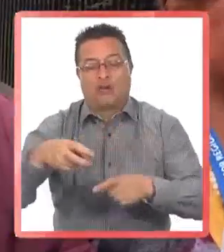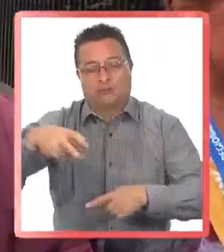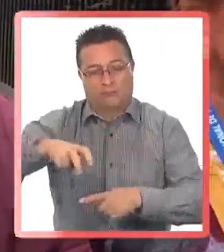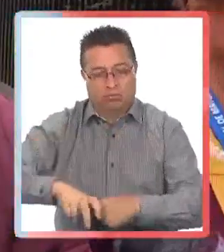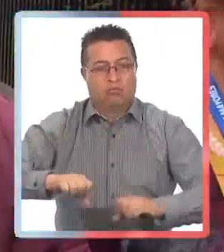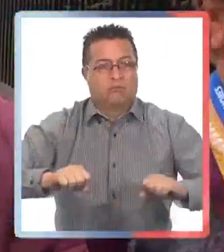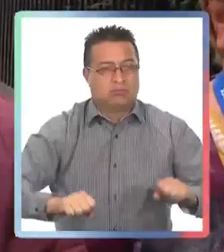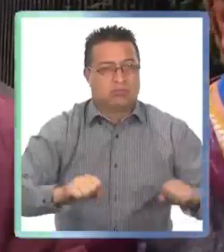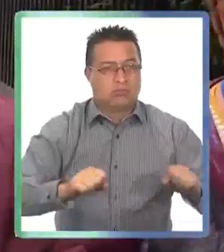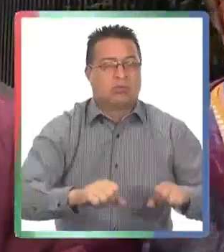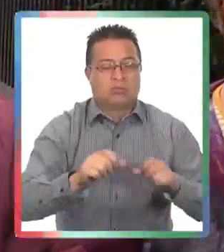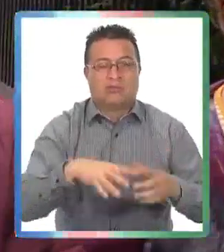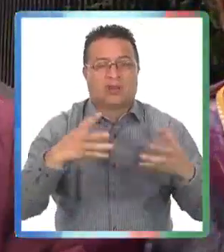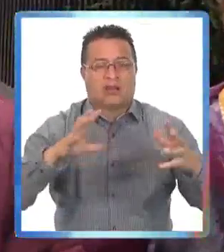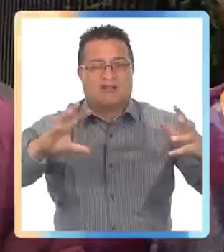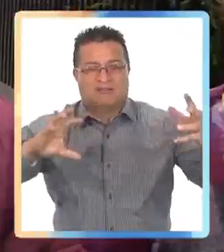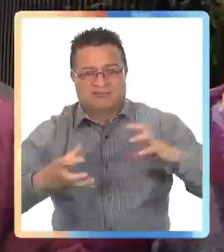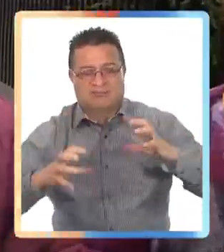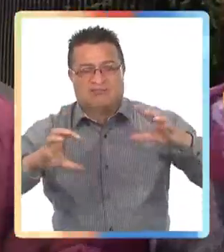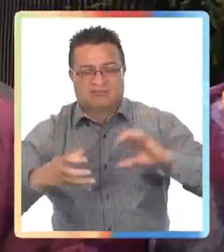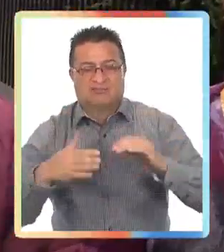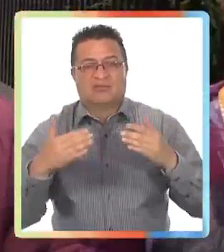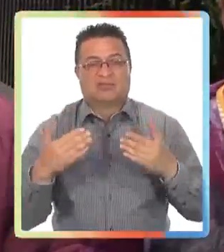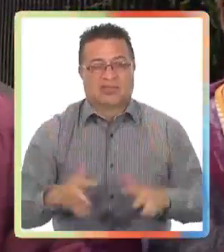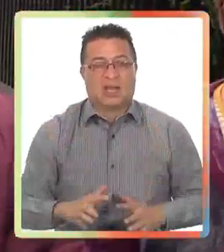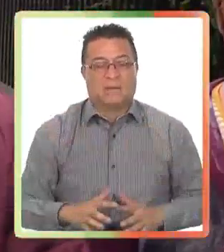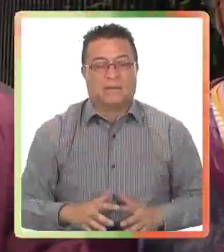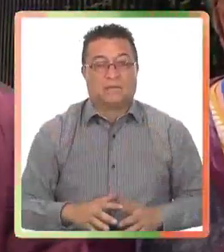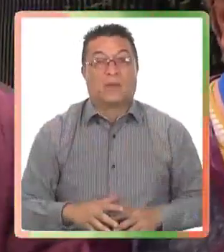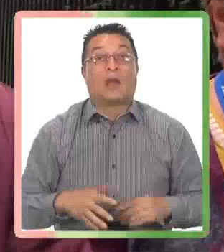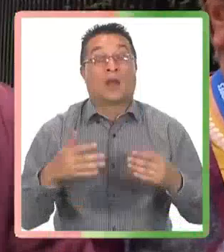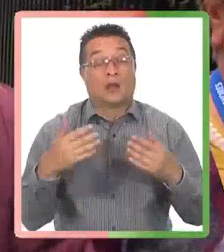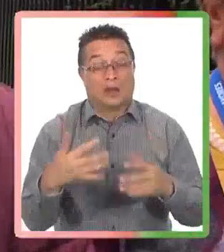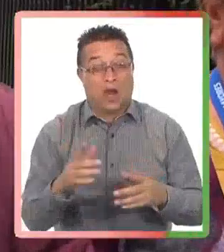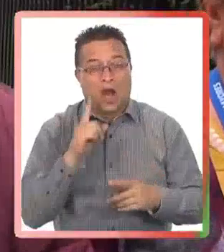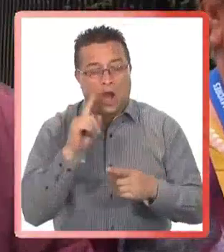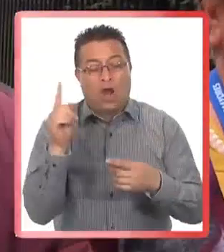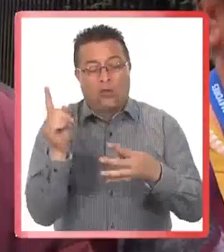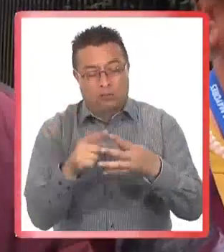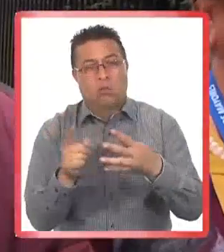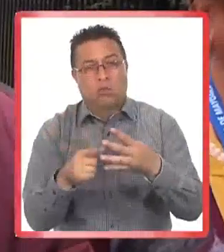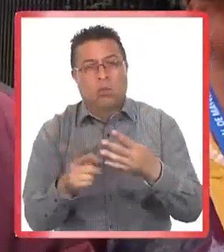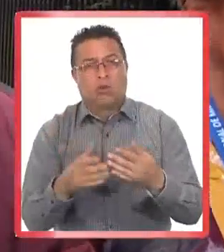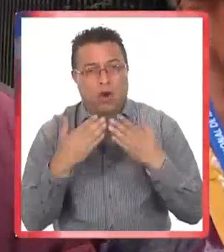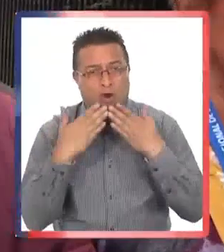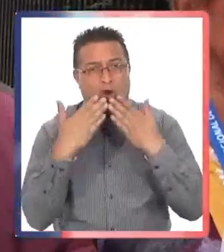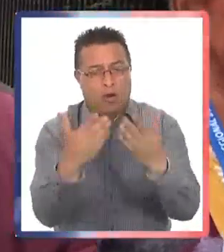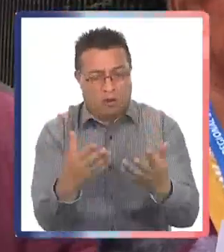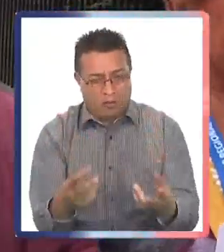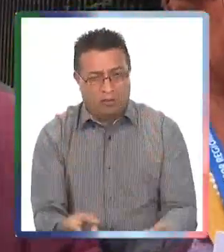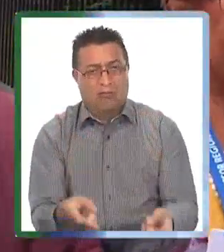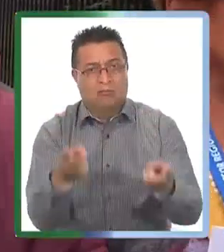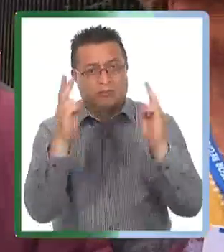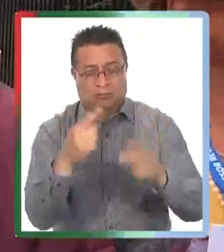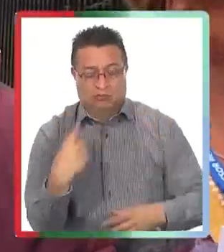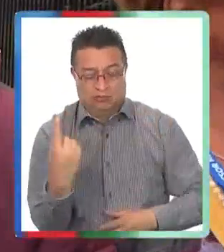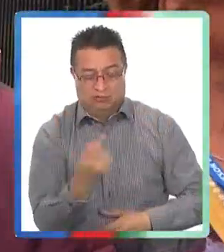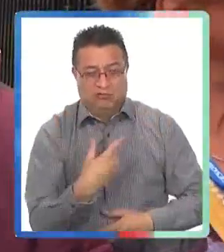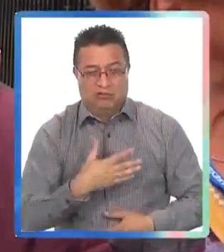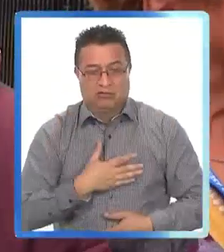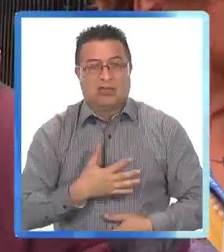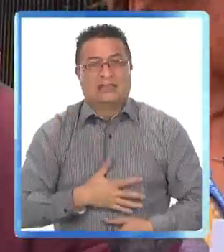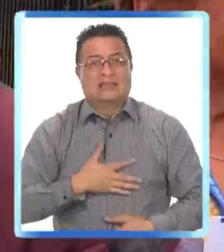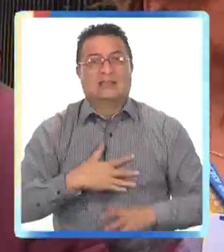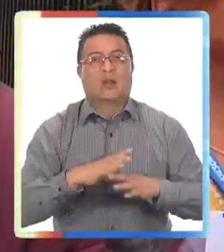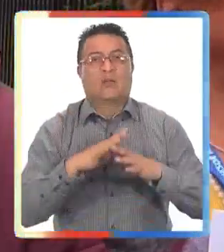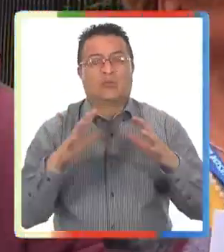el mobiliario que ya está obstruido. Son tantas las cosas que nos ofrecen que nosotros